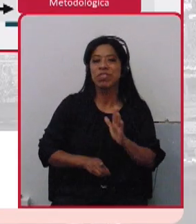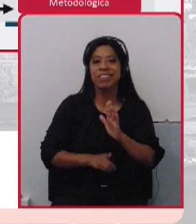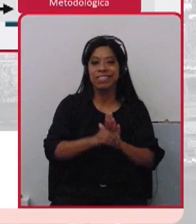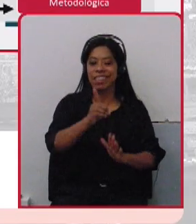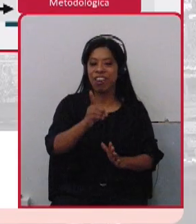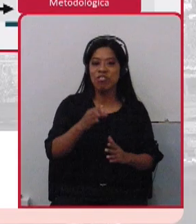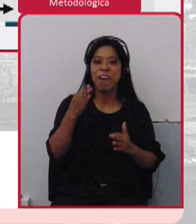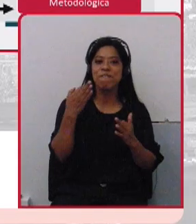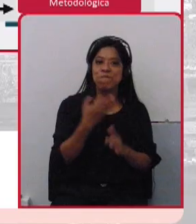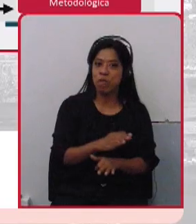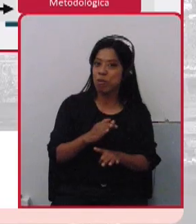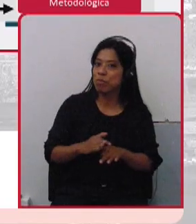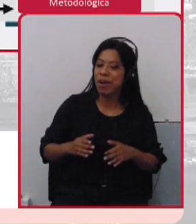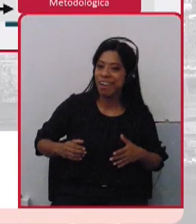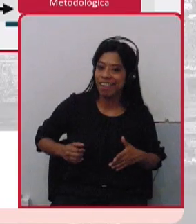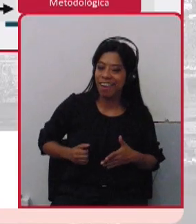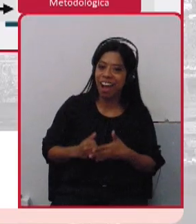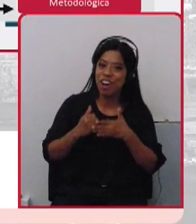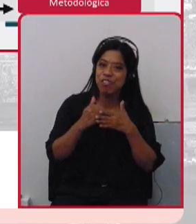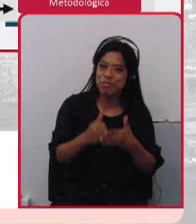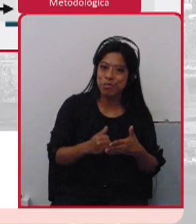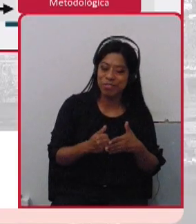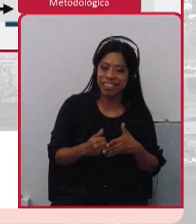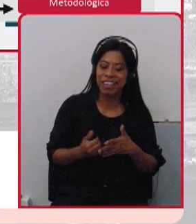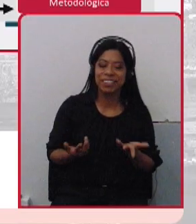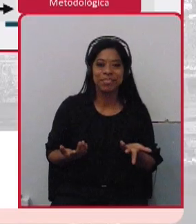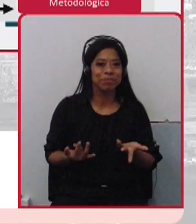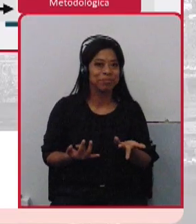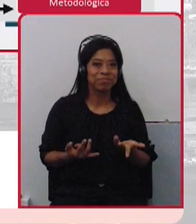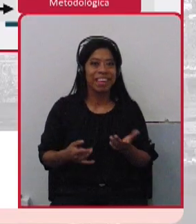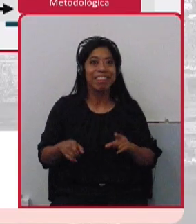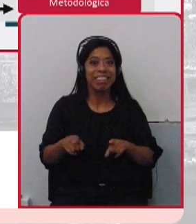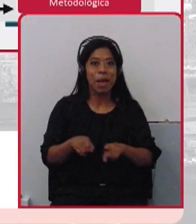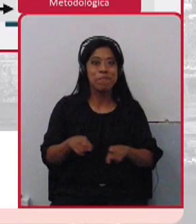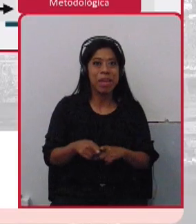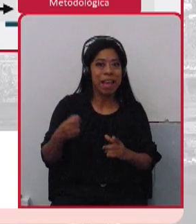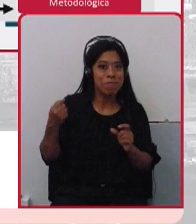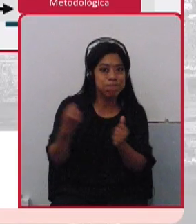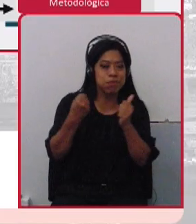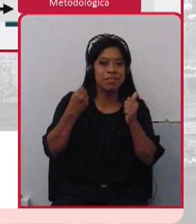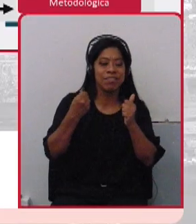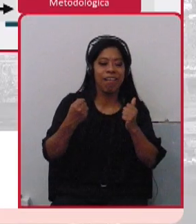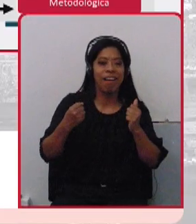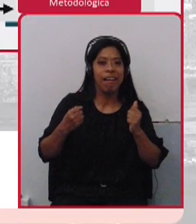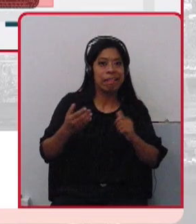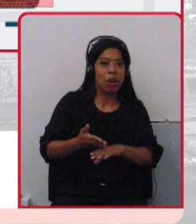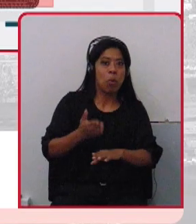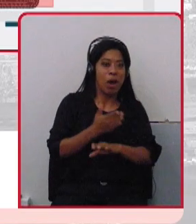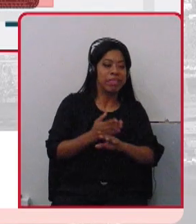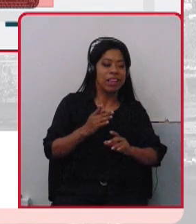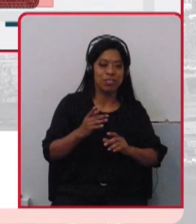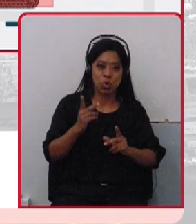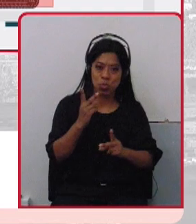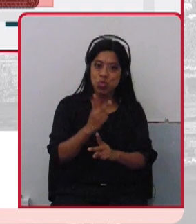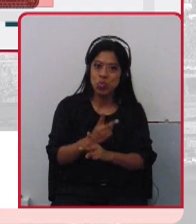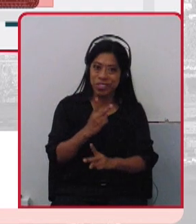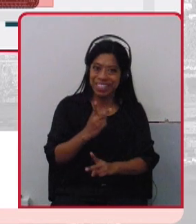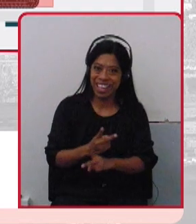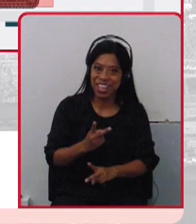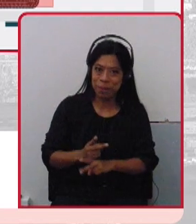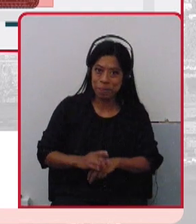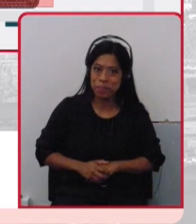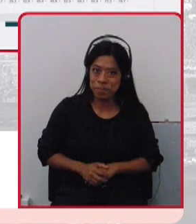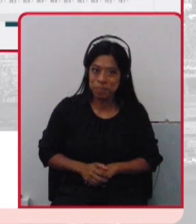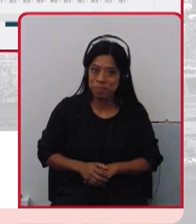una fórmula que va a generar o evitar este tipo de riesgo en la operación